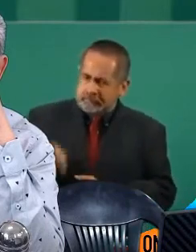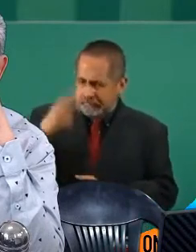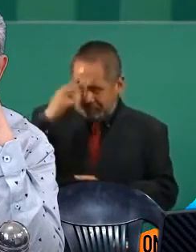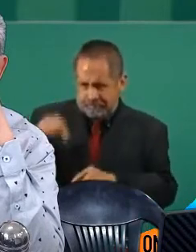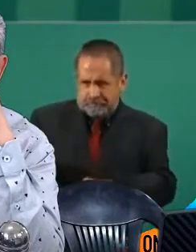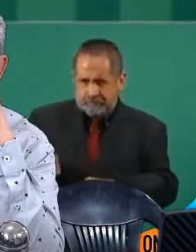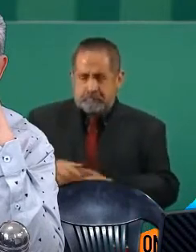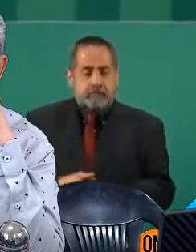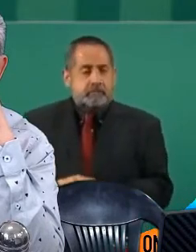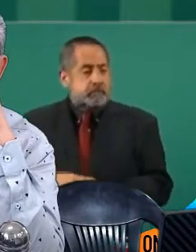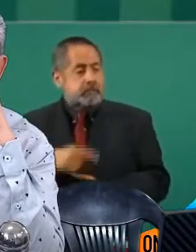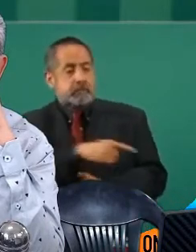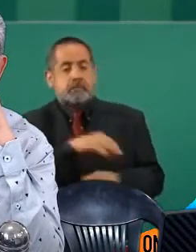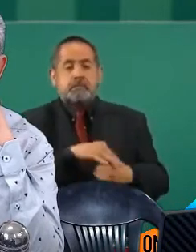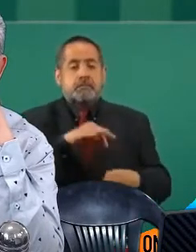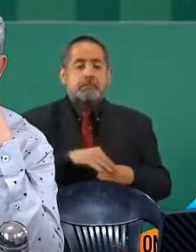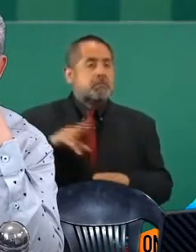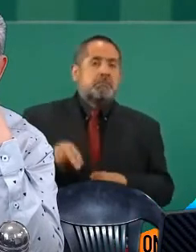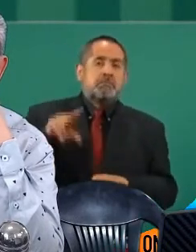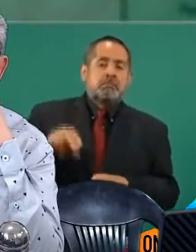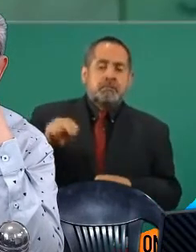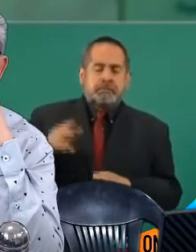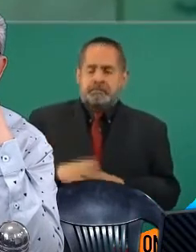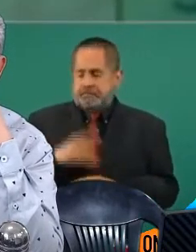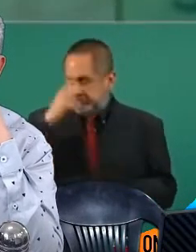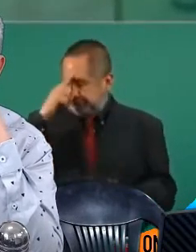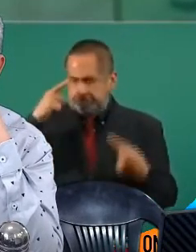Pero qué incongruencia